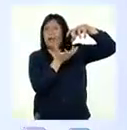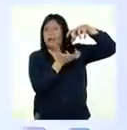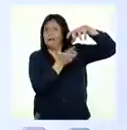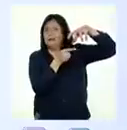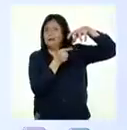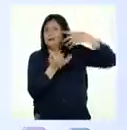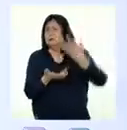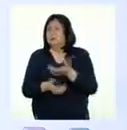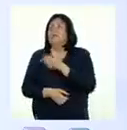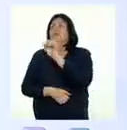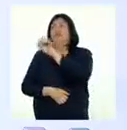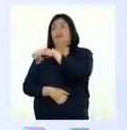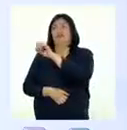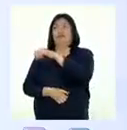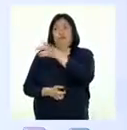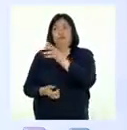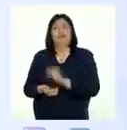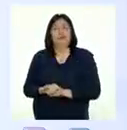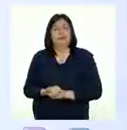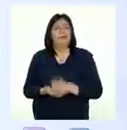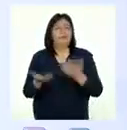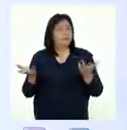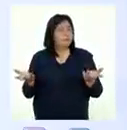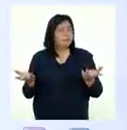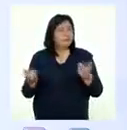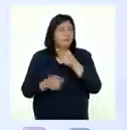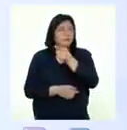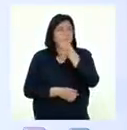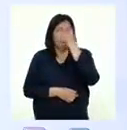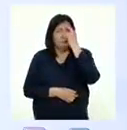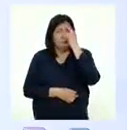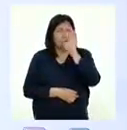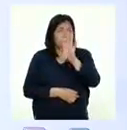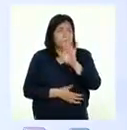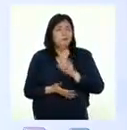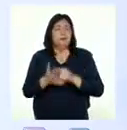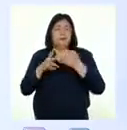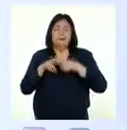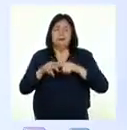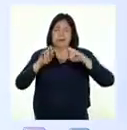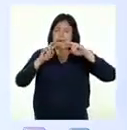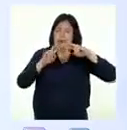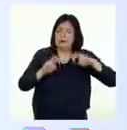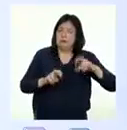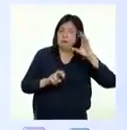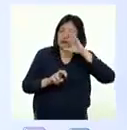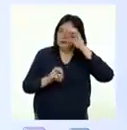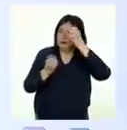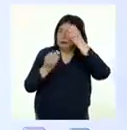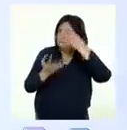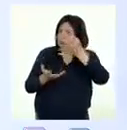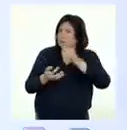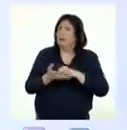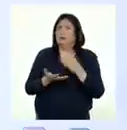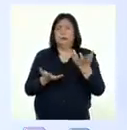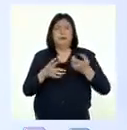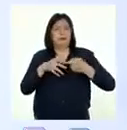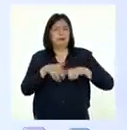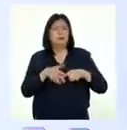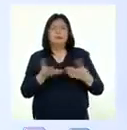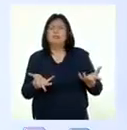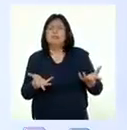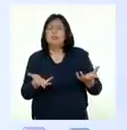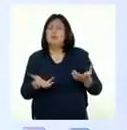Así es, Patricia. Entonces, ¿les parece si empezamos con la investigación? Y para